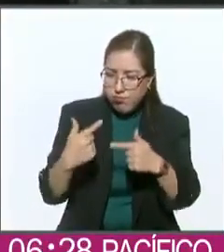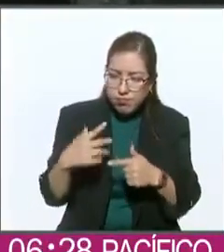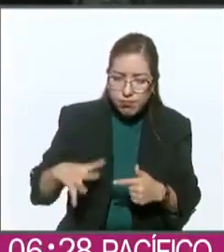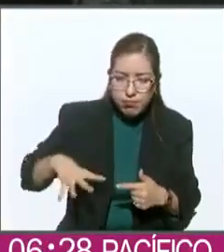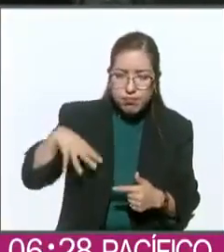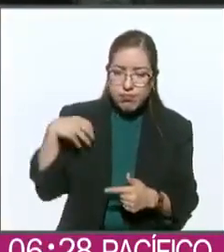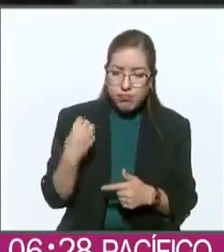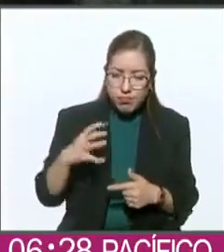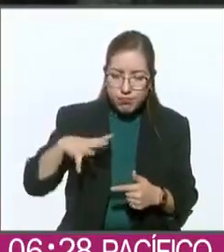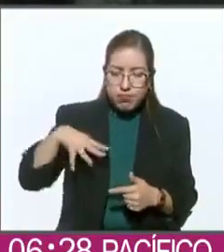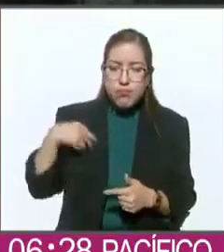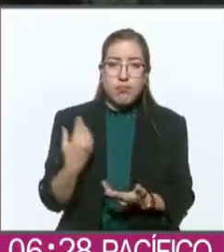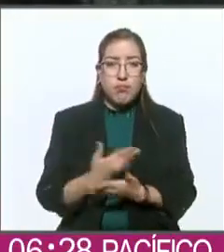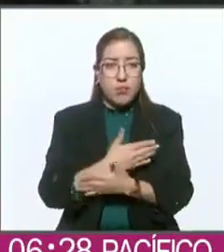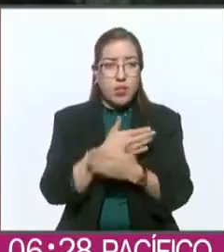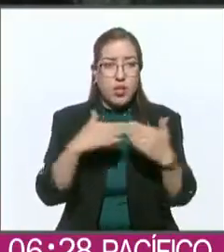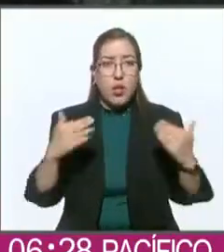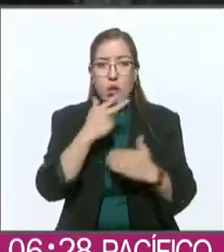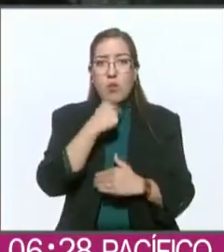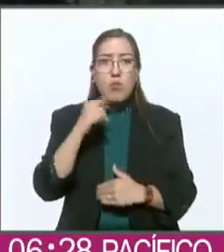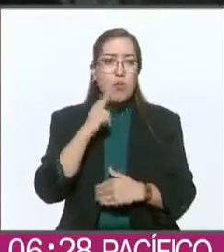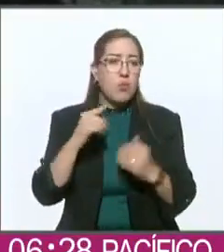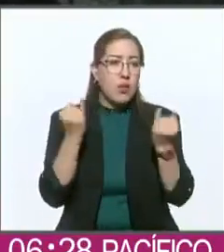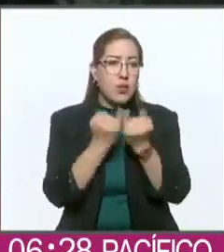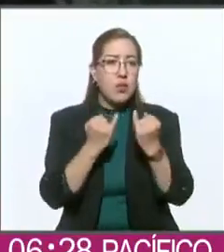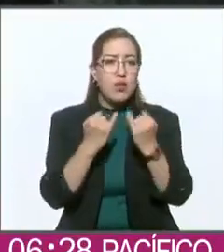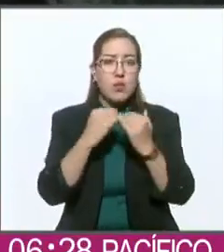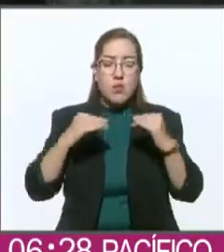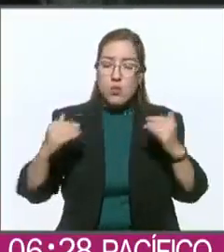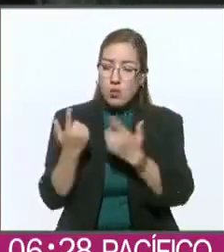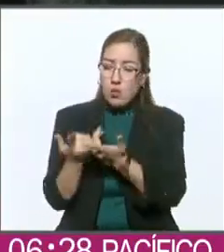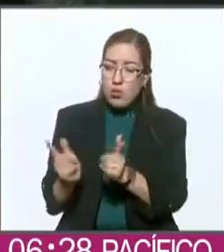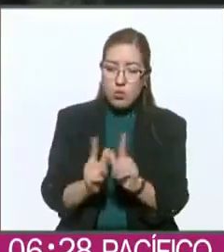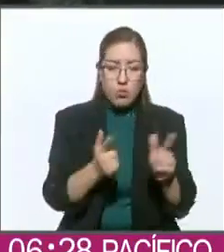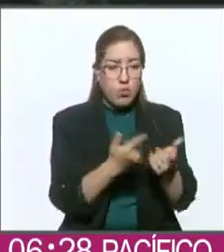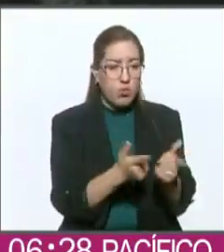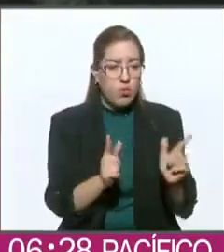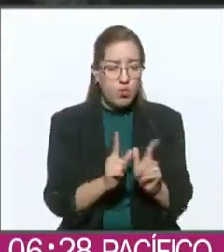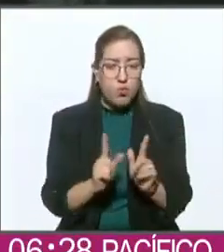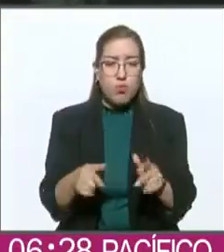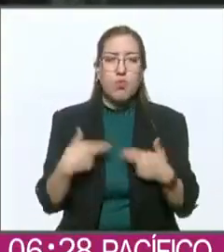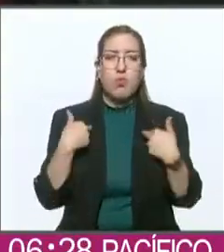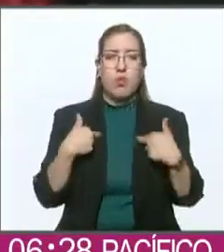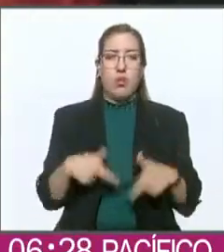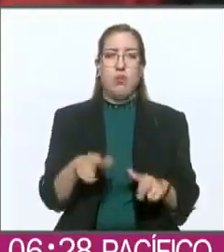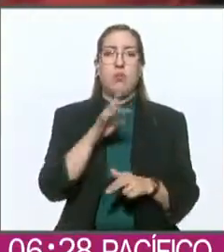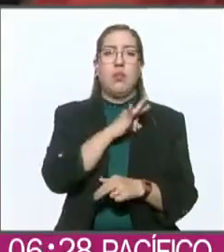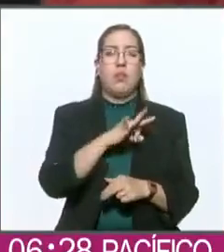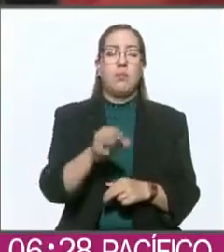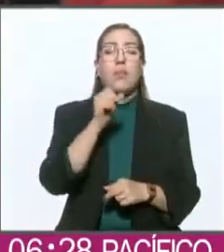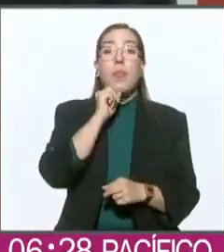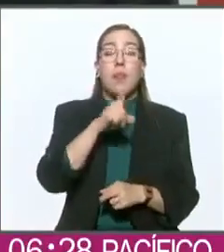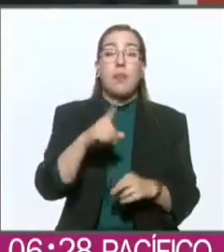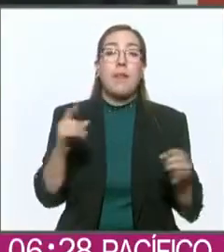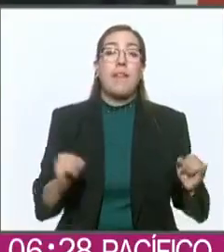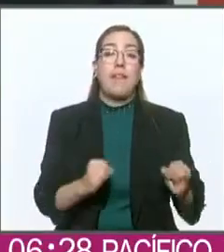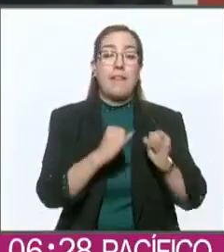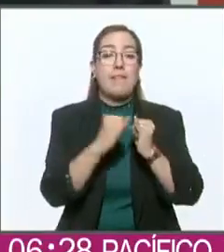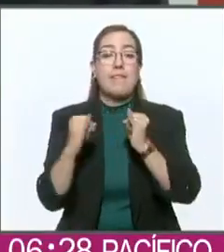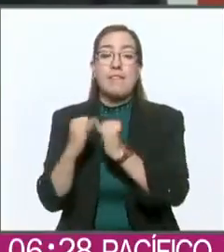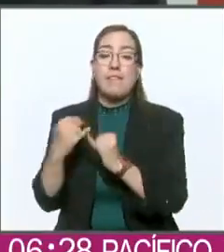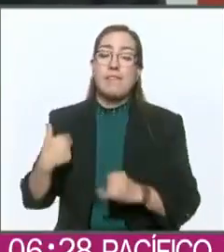nos permite poder representar a nuestros grupos parlamentarios y, por supuesto, a las instituciones que